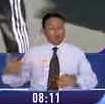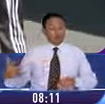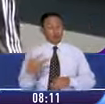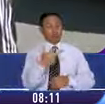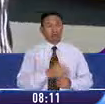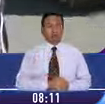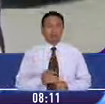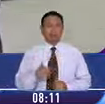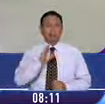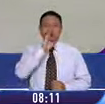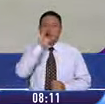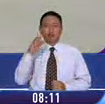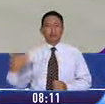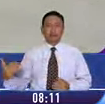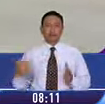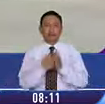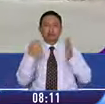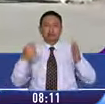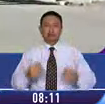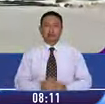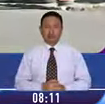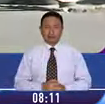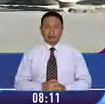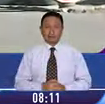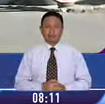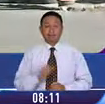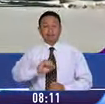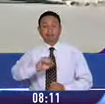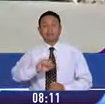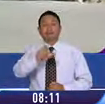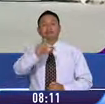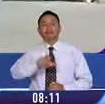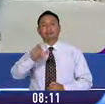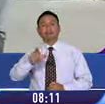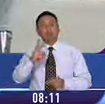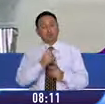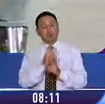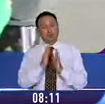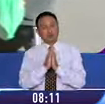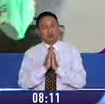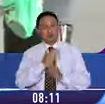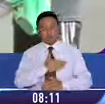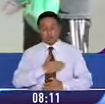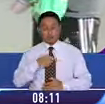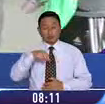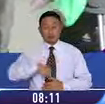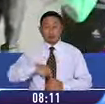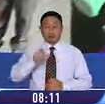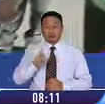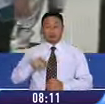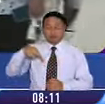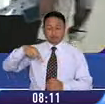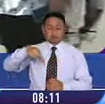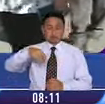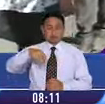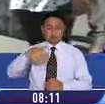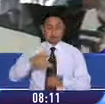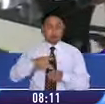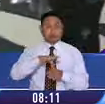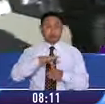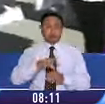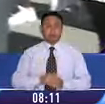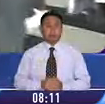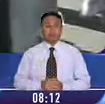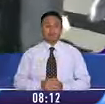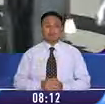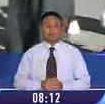ese siempre tiene la culpa. Así es, vecino. Si bien hay que hacer un llamado a los conductores, también corren riesgo los peatones. Mi señora, muy buenos días. Acá